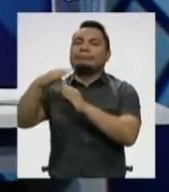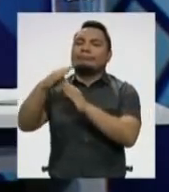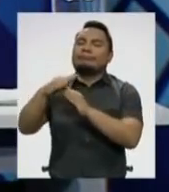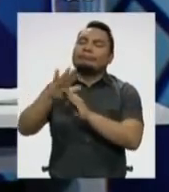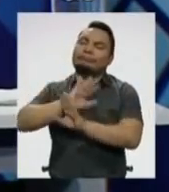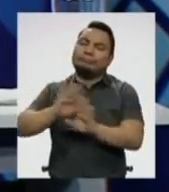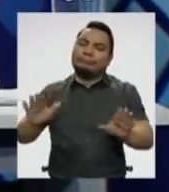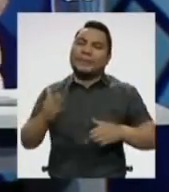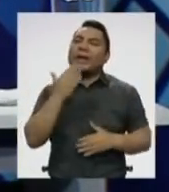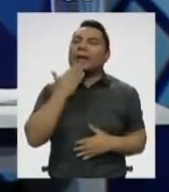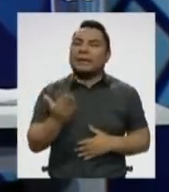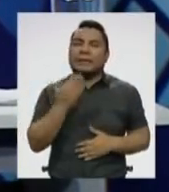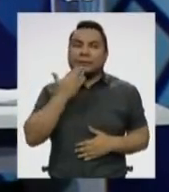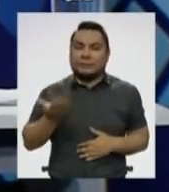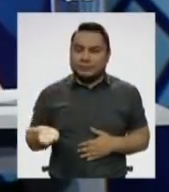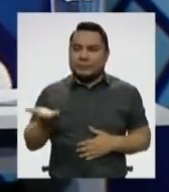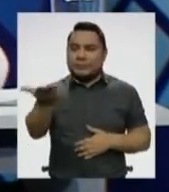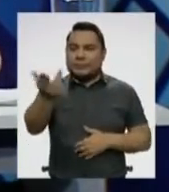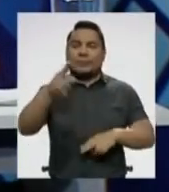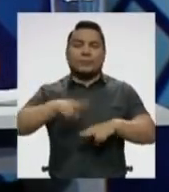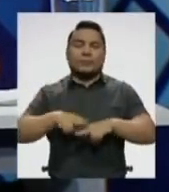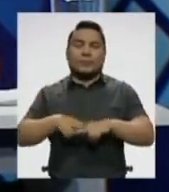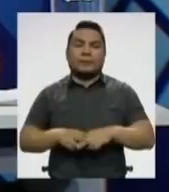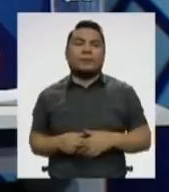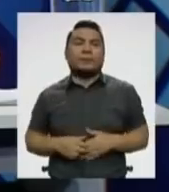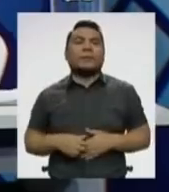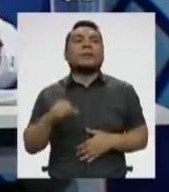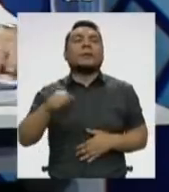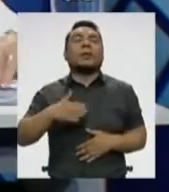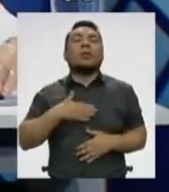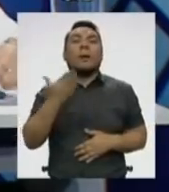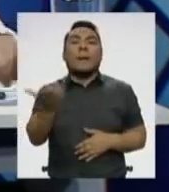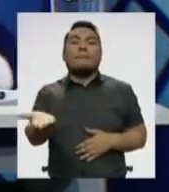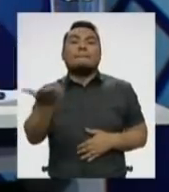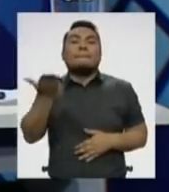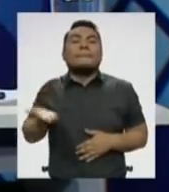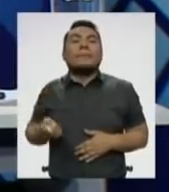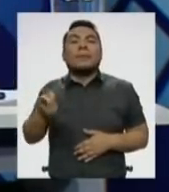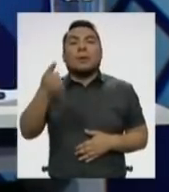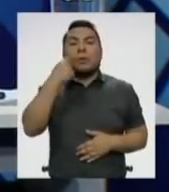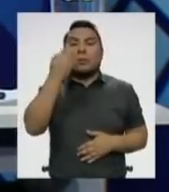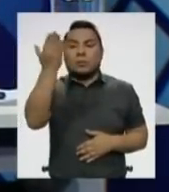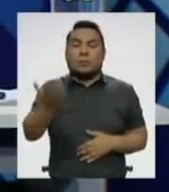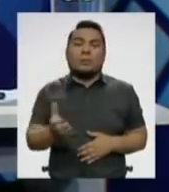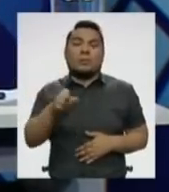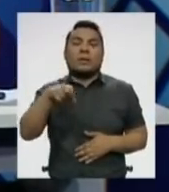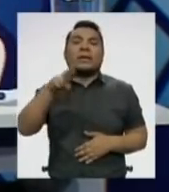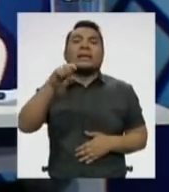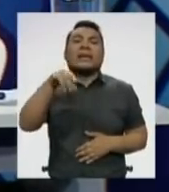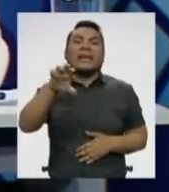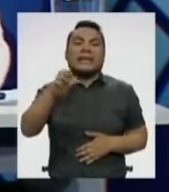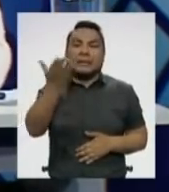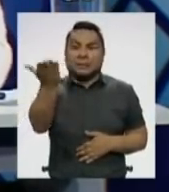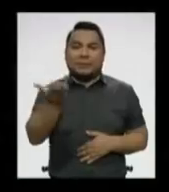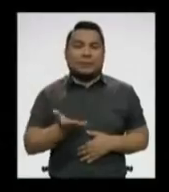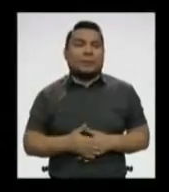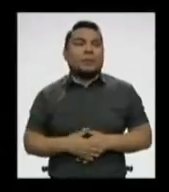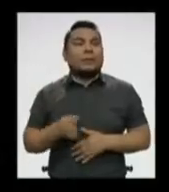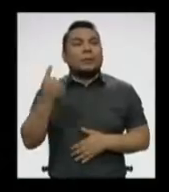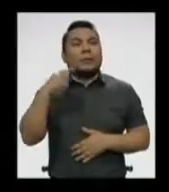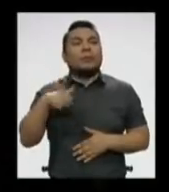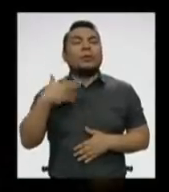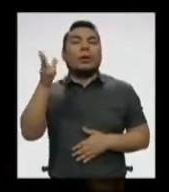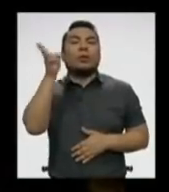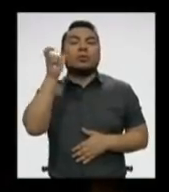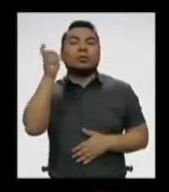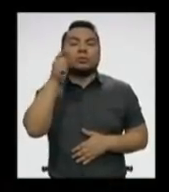muy amable, lo invitamos a volver a su lugar y vamos a invitar de inmediato al señor Enrique Ocros Poma para